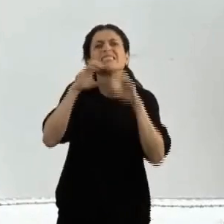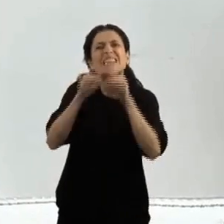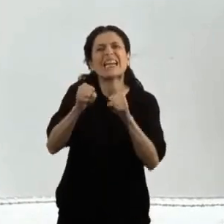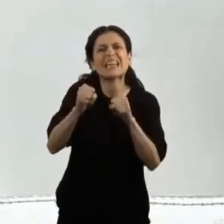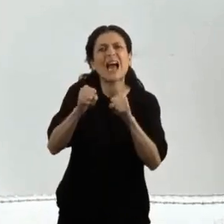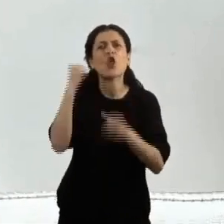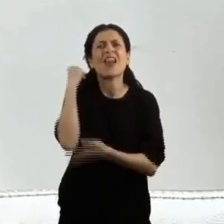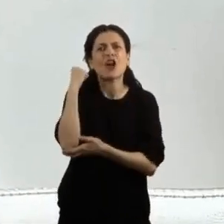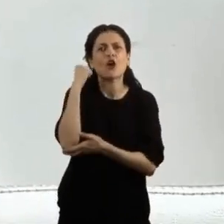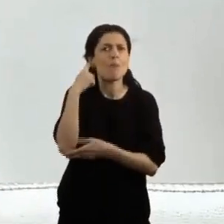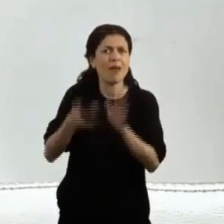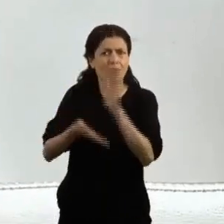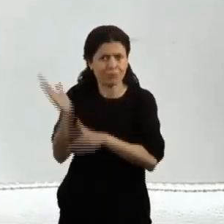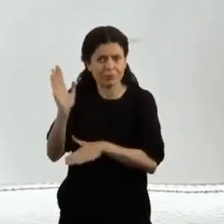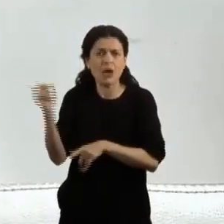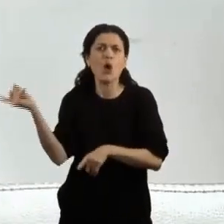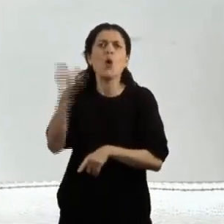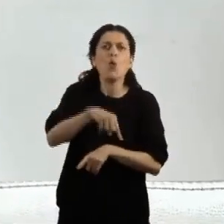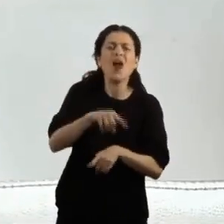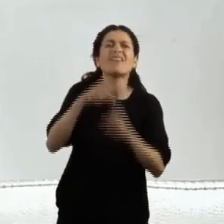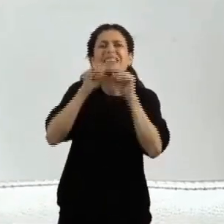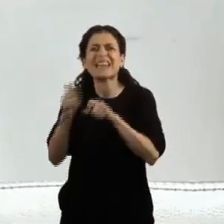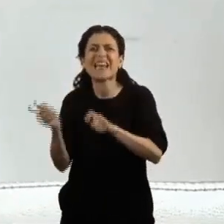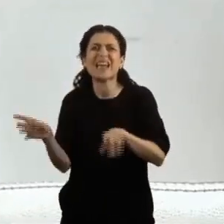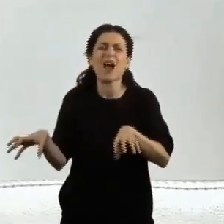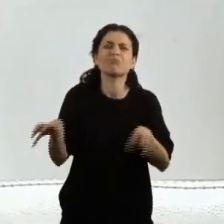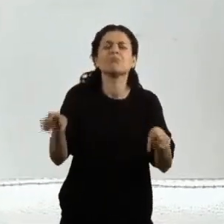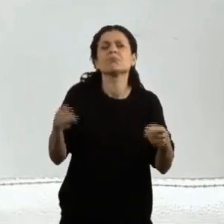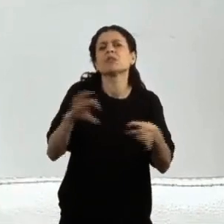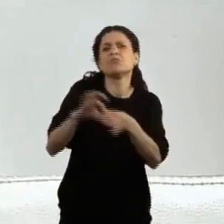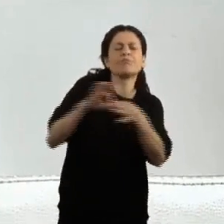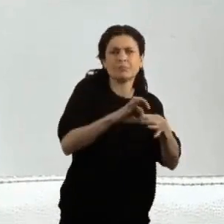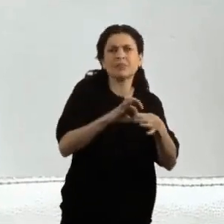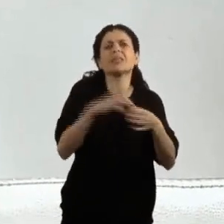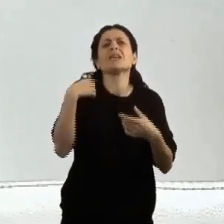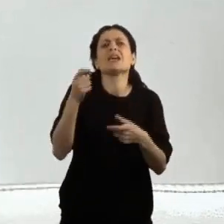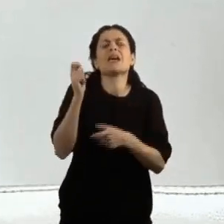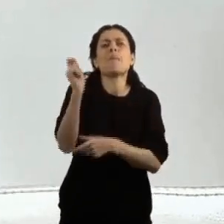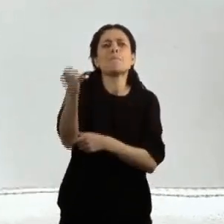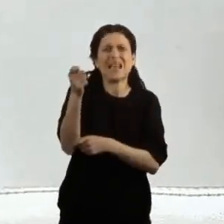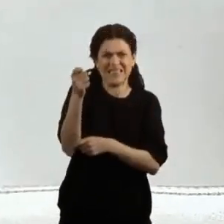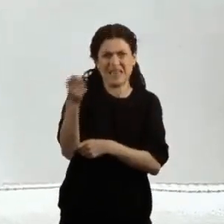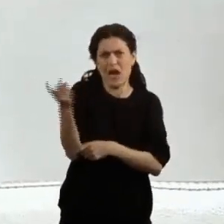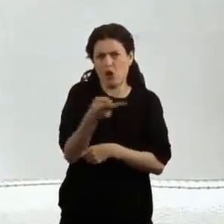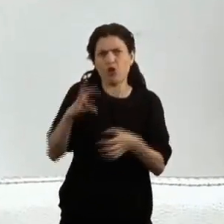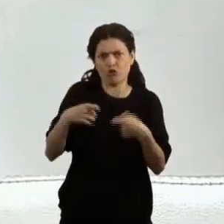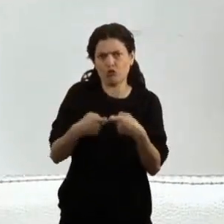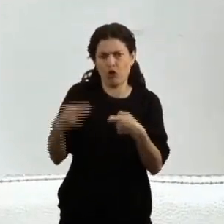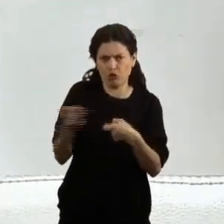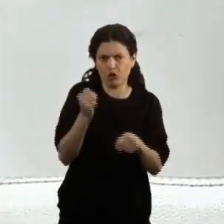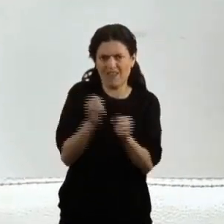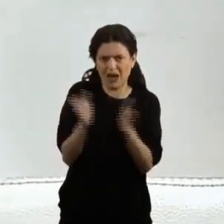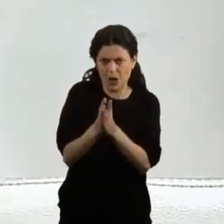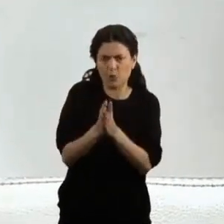pasa a Agricultura, Ganadería y Pesca. Quería saber cuáles son específicamente los motivos de su